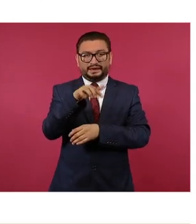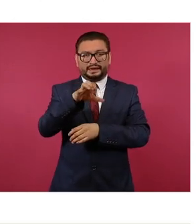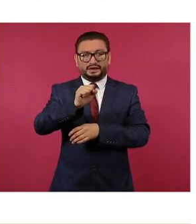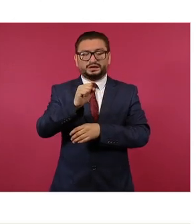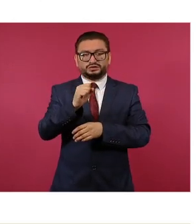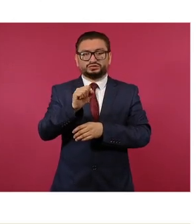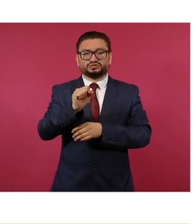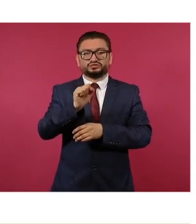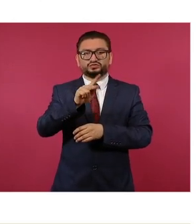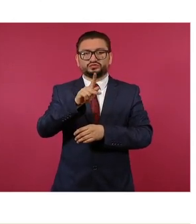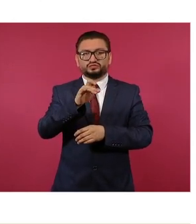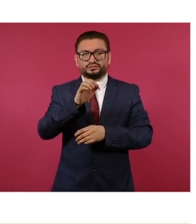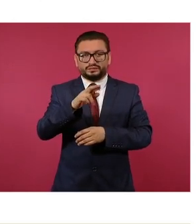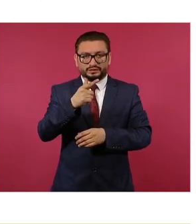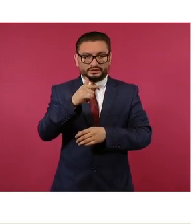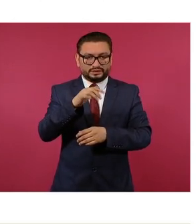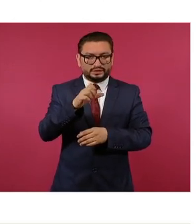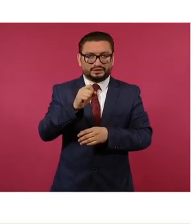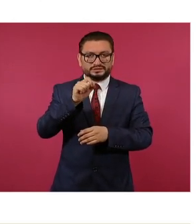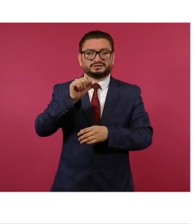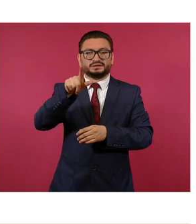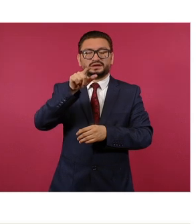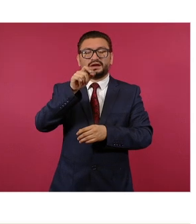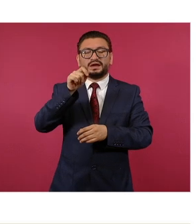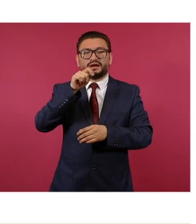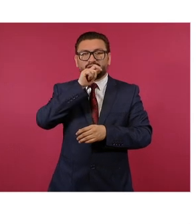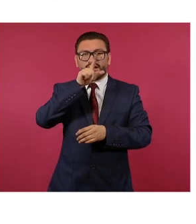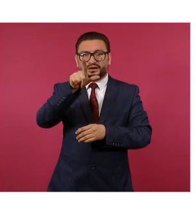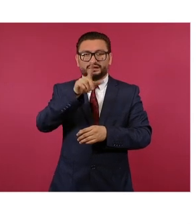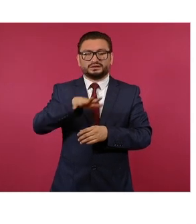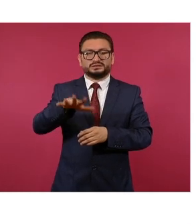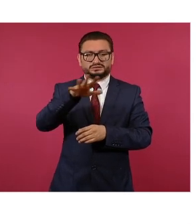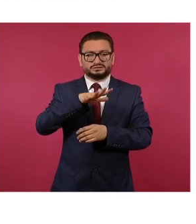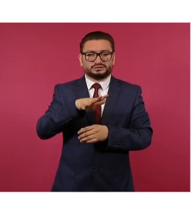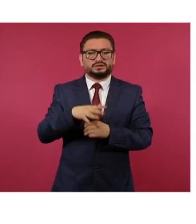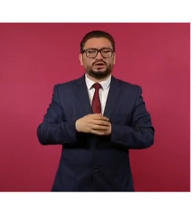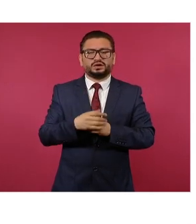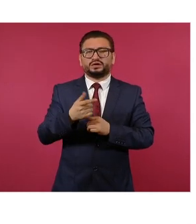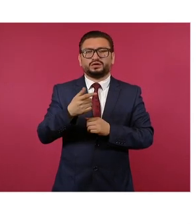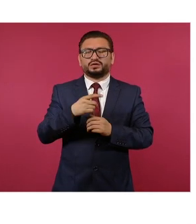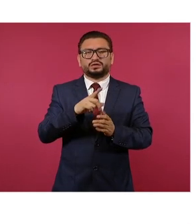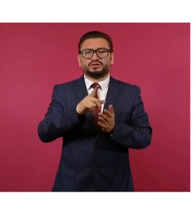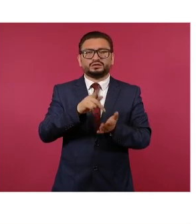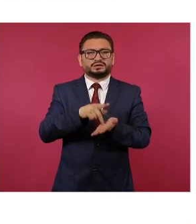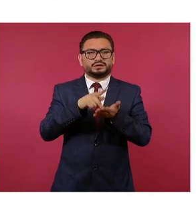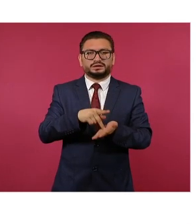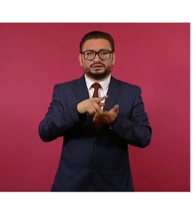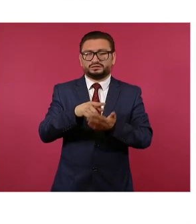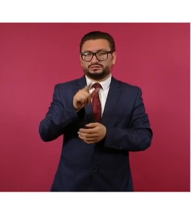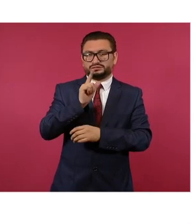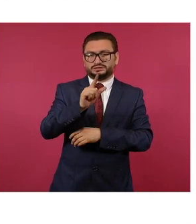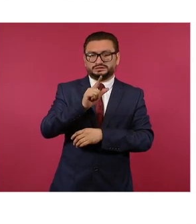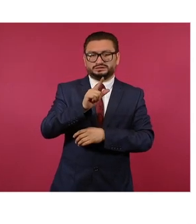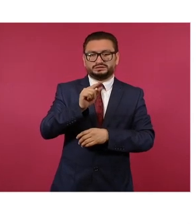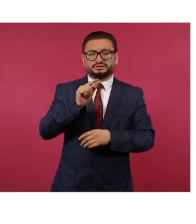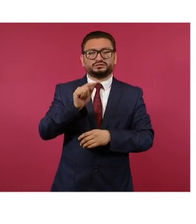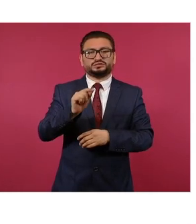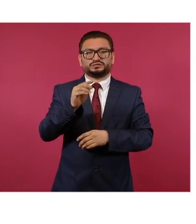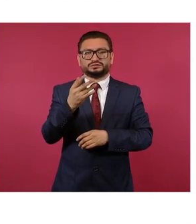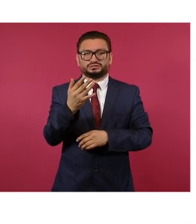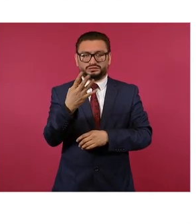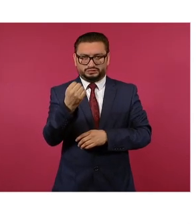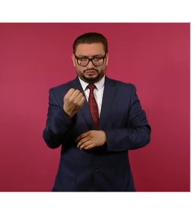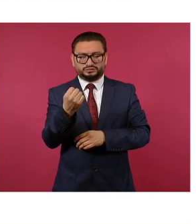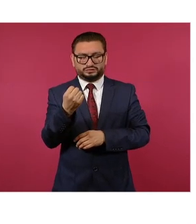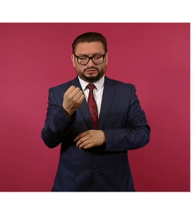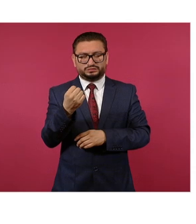con Supergas de Los Altos, ahí en Cuquío, Jalisco, con el kilogramo de gas en 17 pesos con